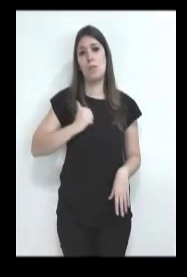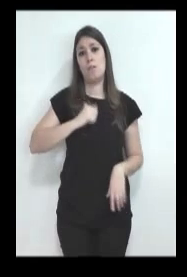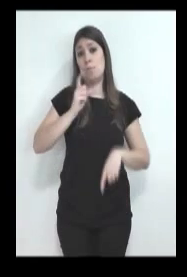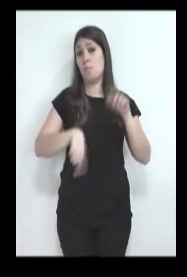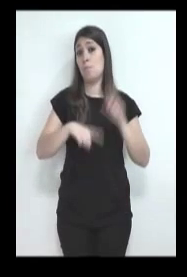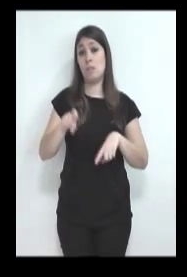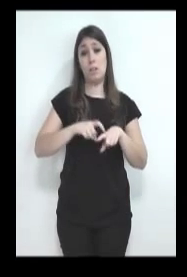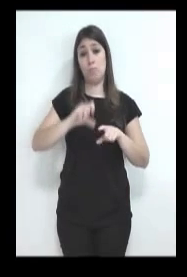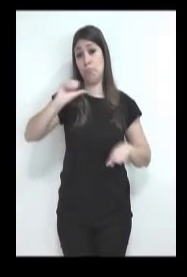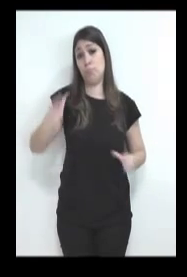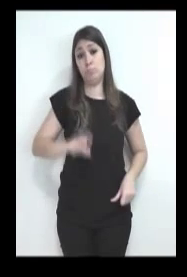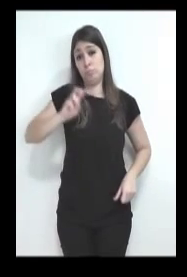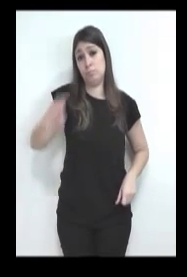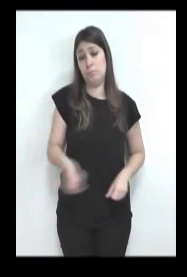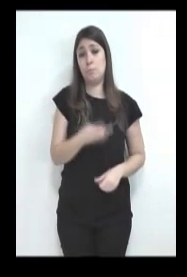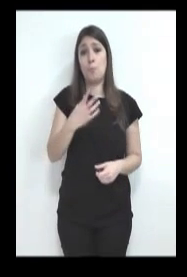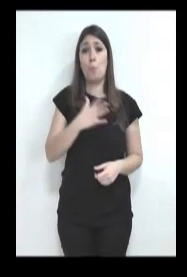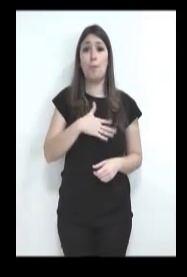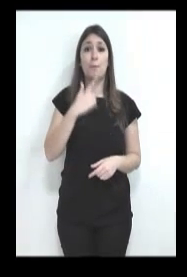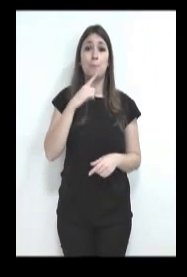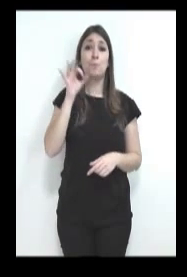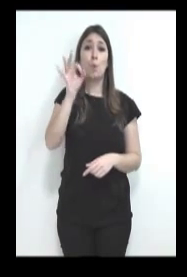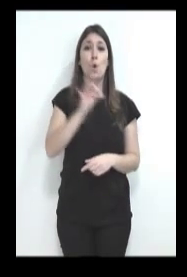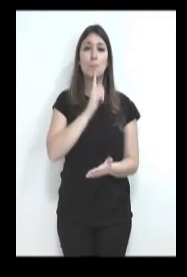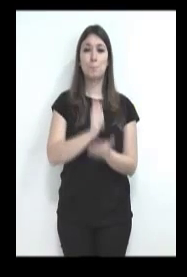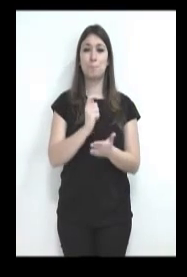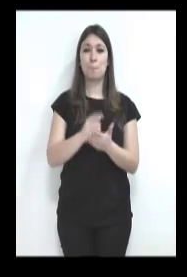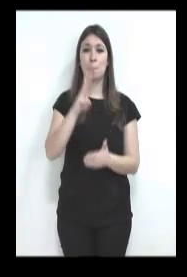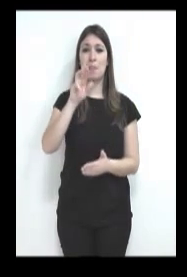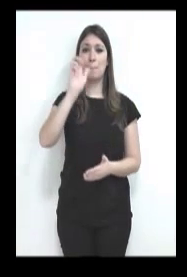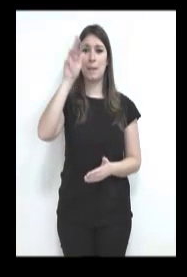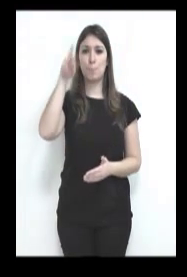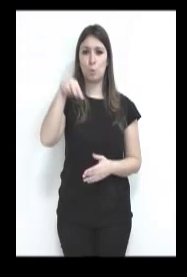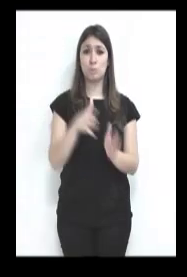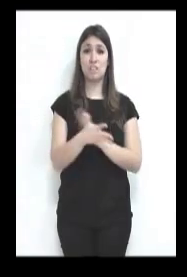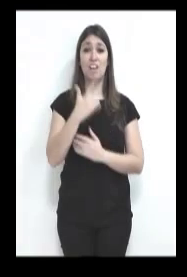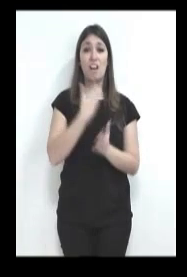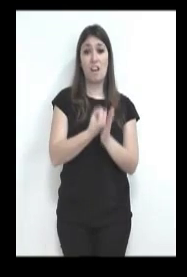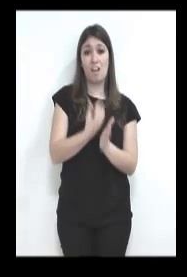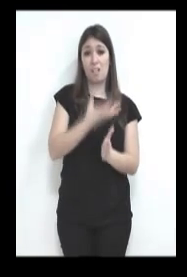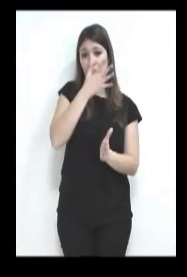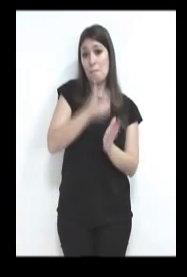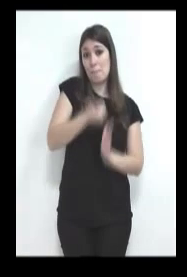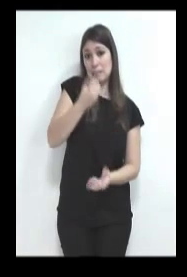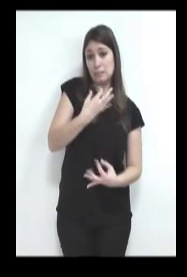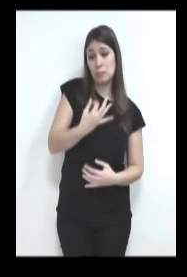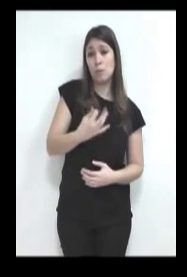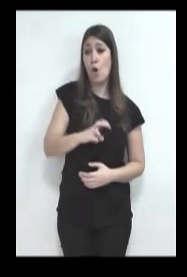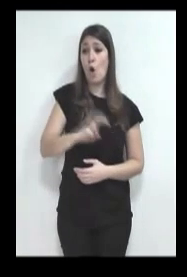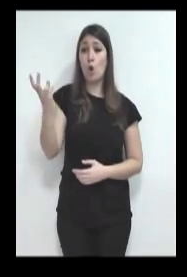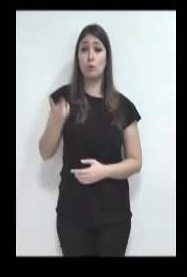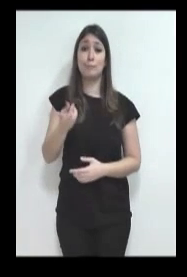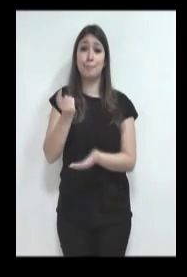muy diferentes formas. En unos casos será con una cuota premium que te da acceso a un servicio, en otro caso te añadirán